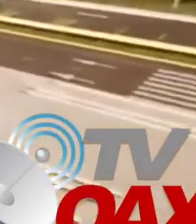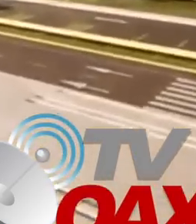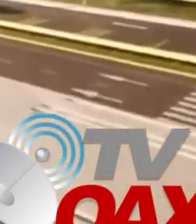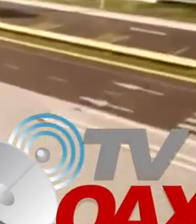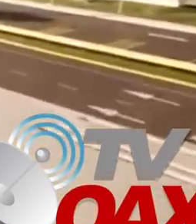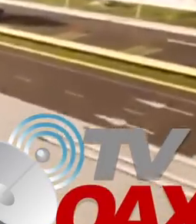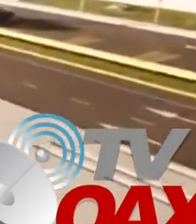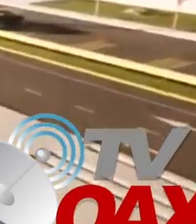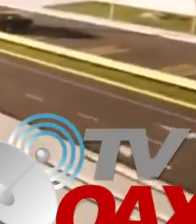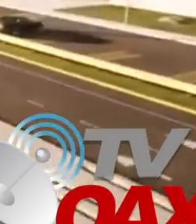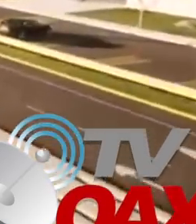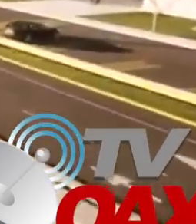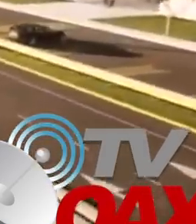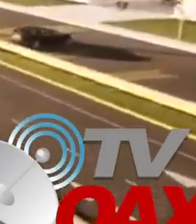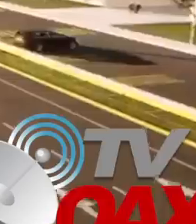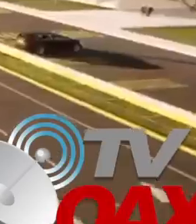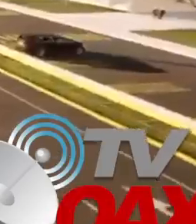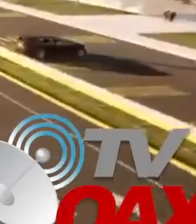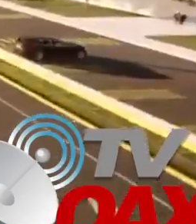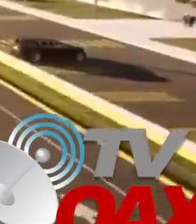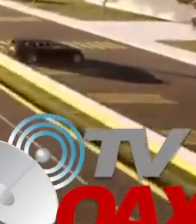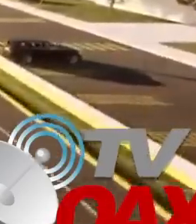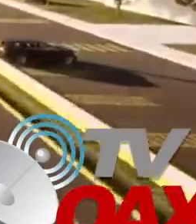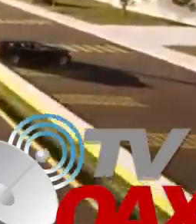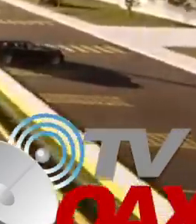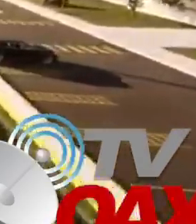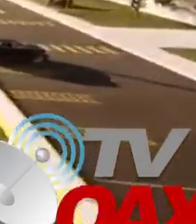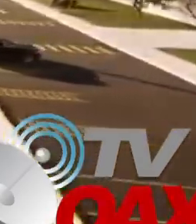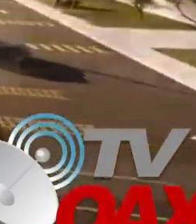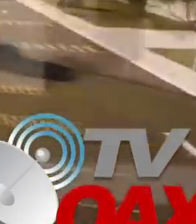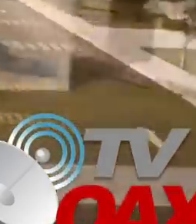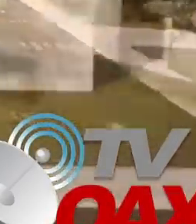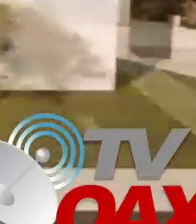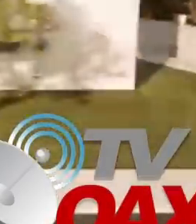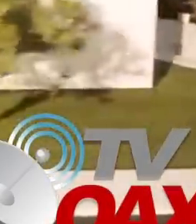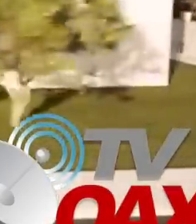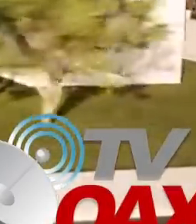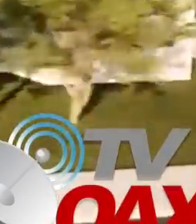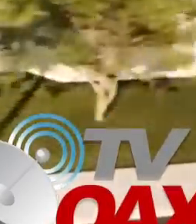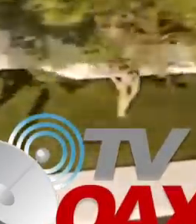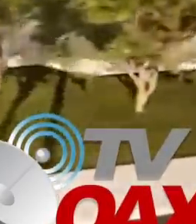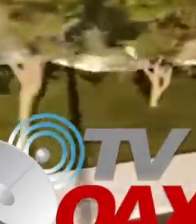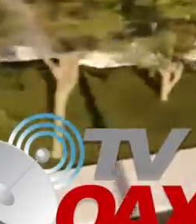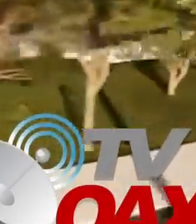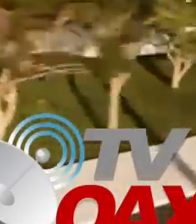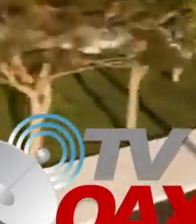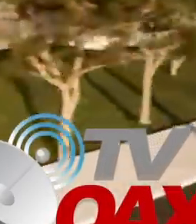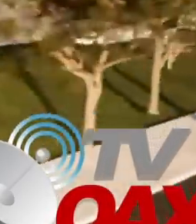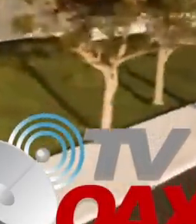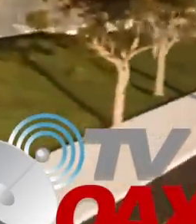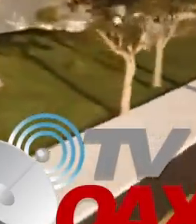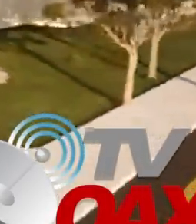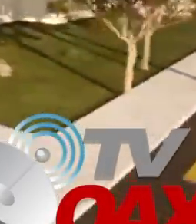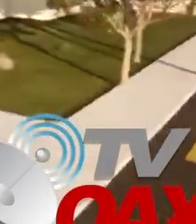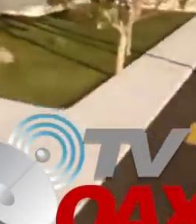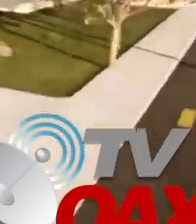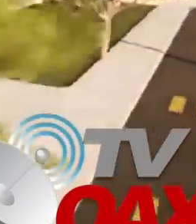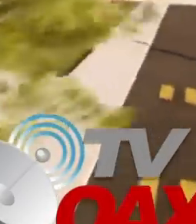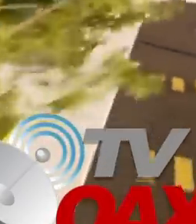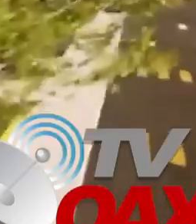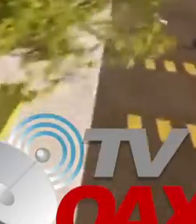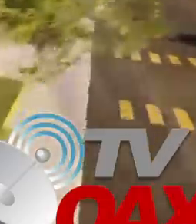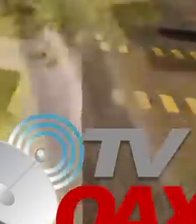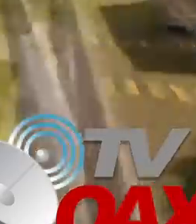administrativo, talleres, almacenes, alojamientos, medicina de transporte, helipuerto, zona